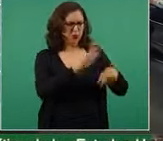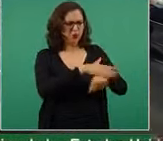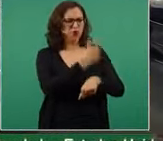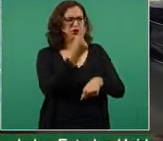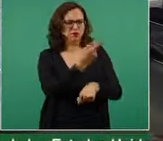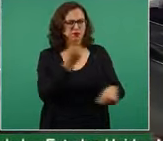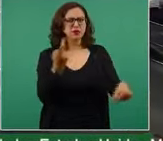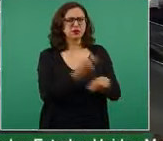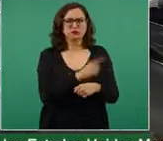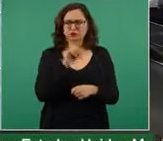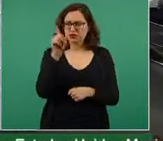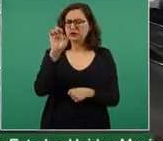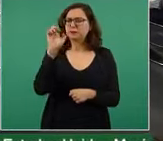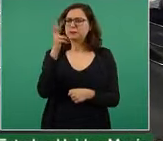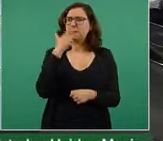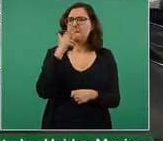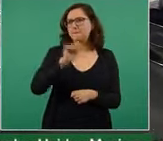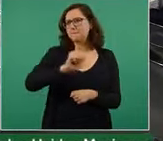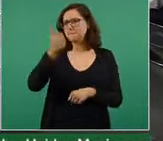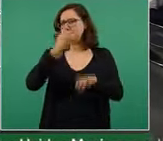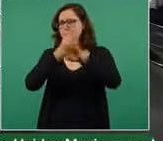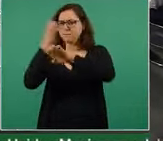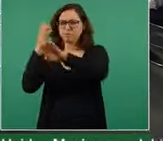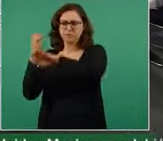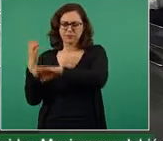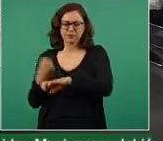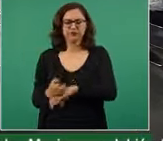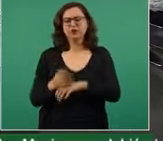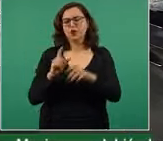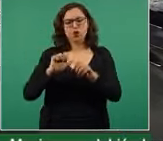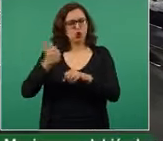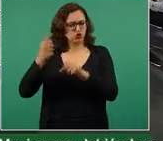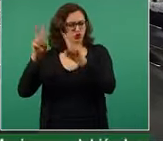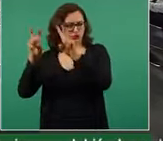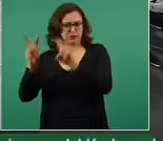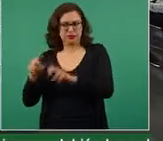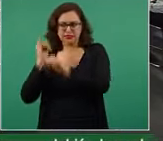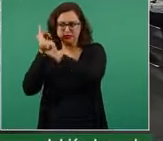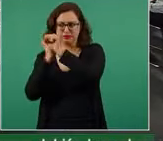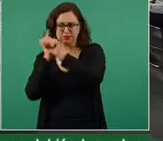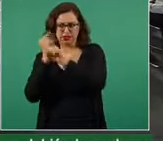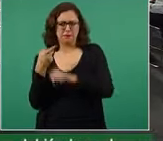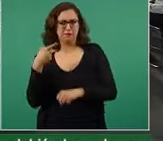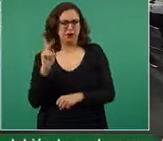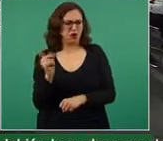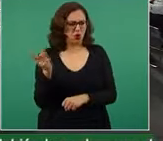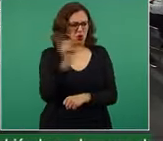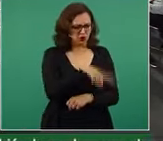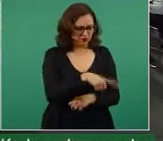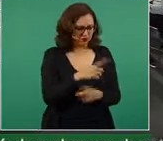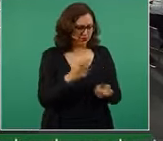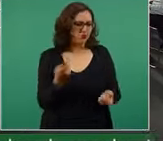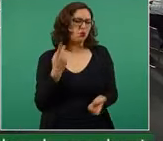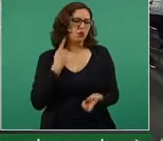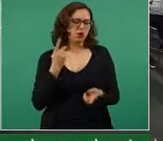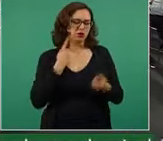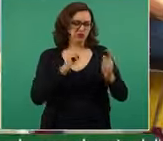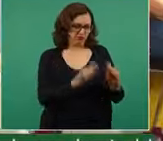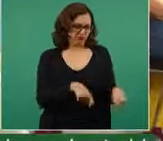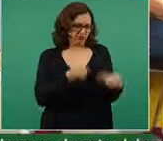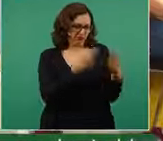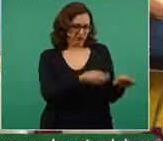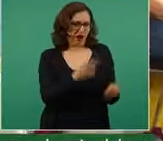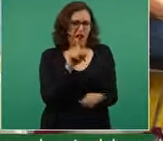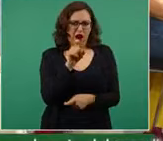de toda la frontera, pero ¿por qué el manejo del agua recae en personajes políticos,